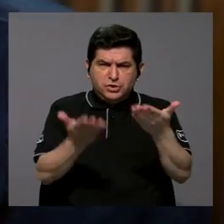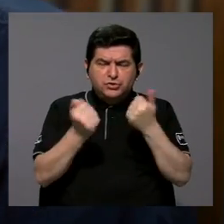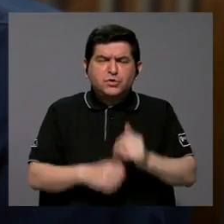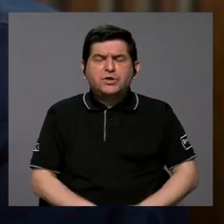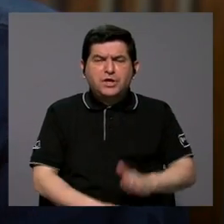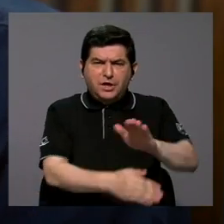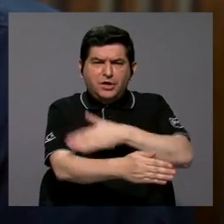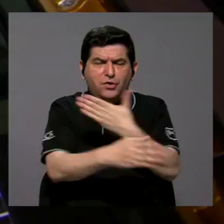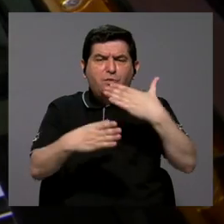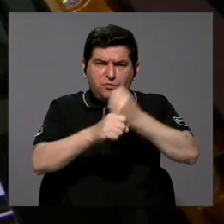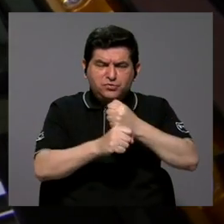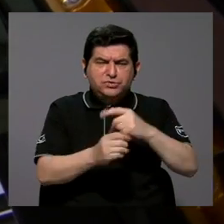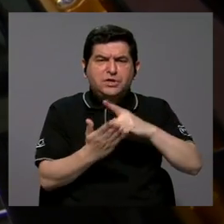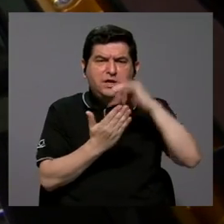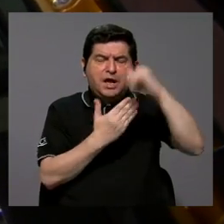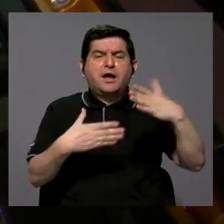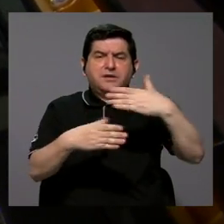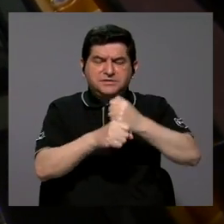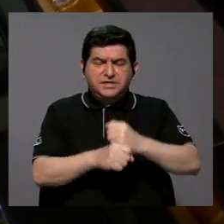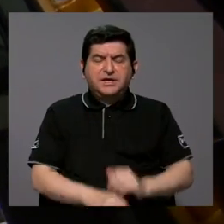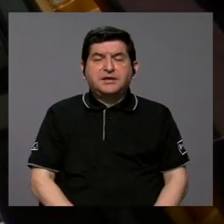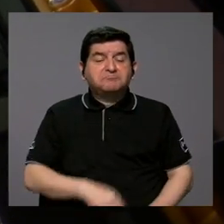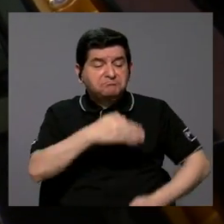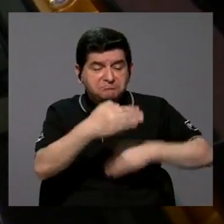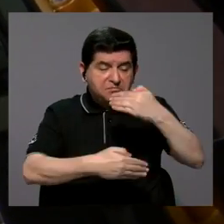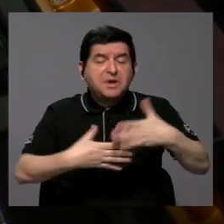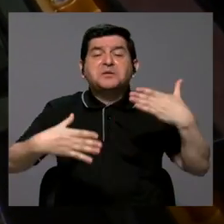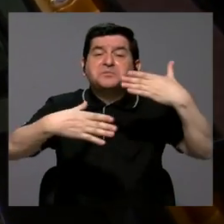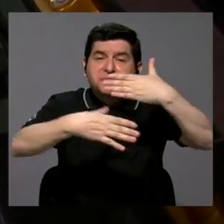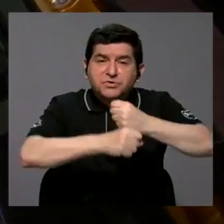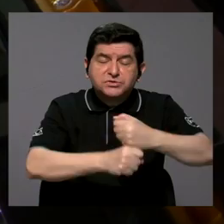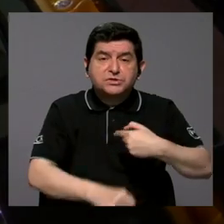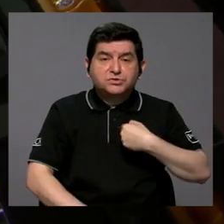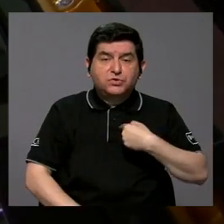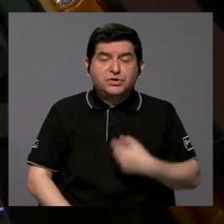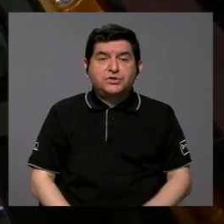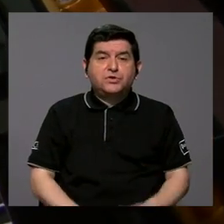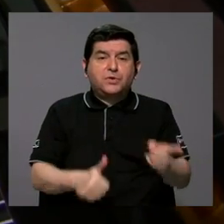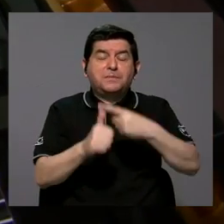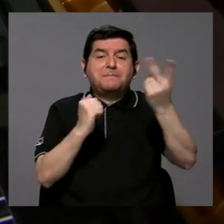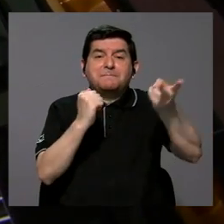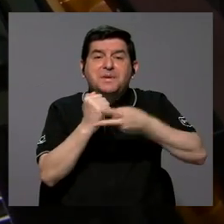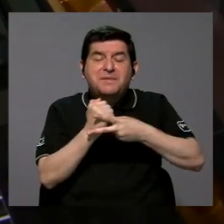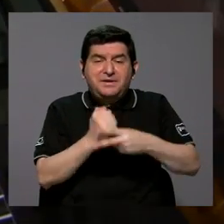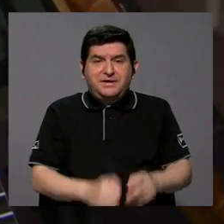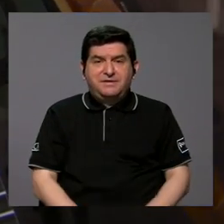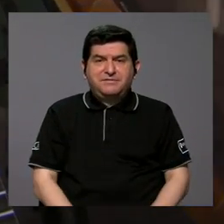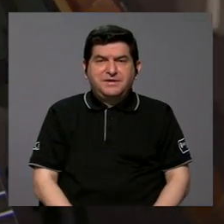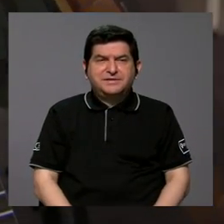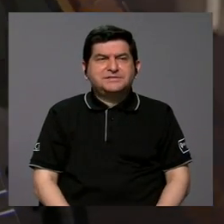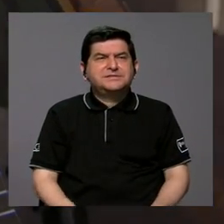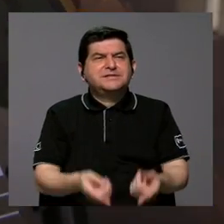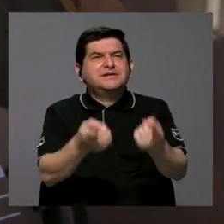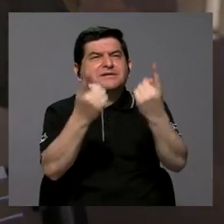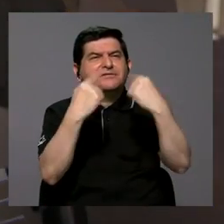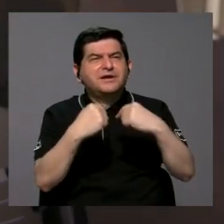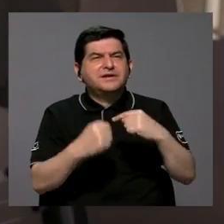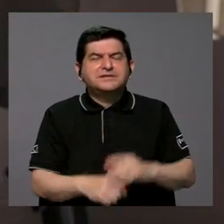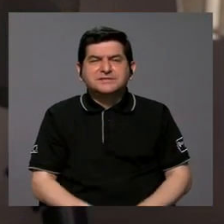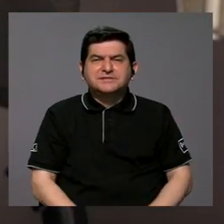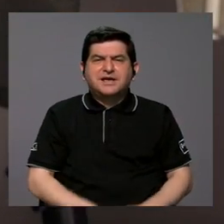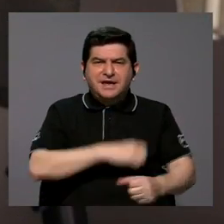este proyecto. Eventualmente lo hicimos y fue cuando yo regresé por primera vez, regresé en